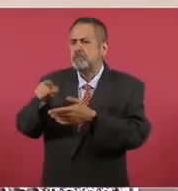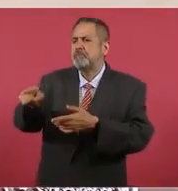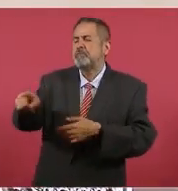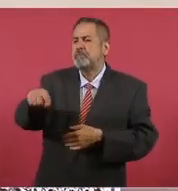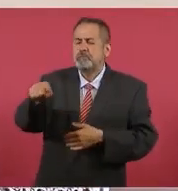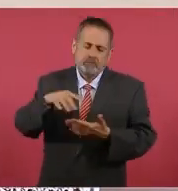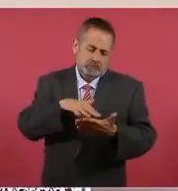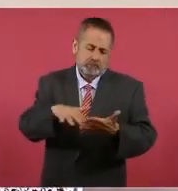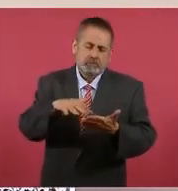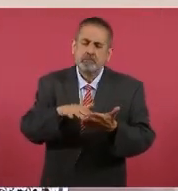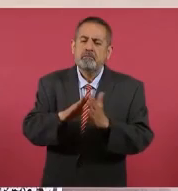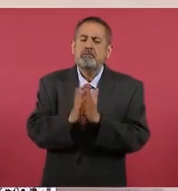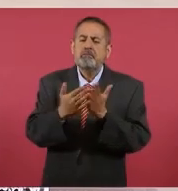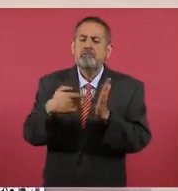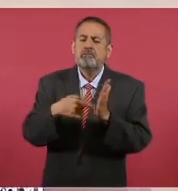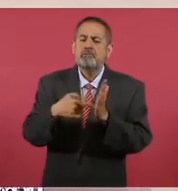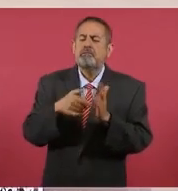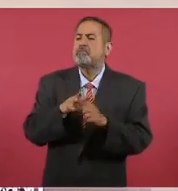textos